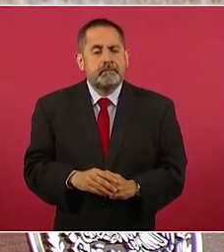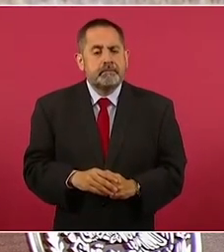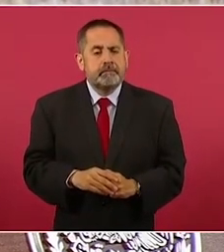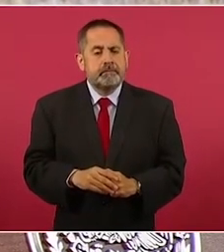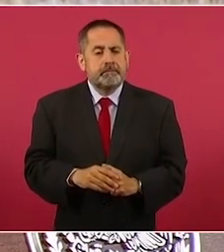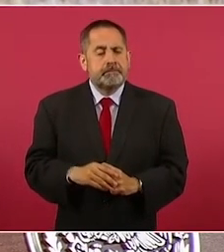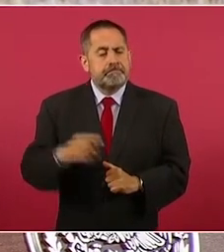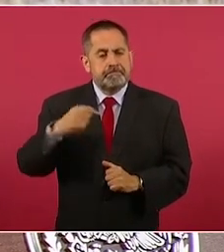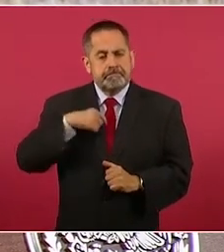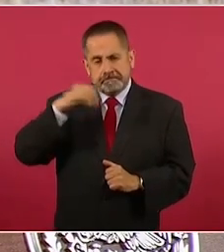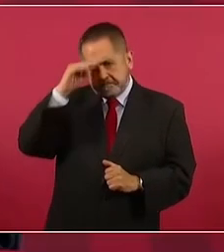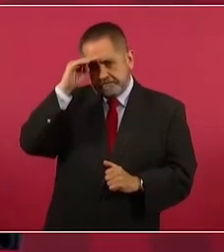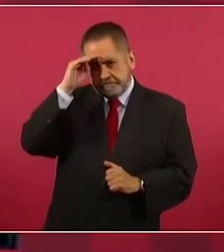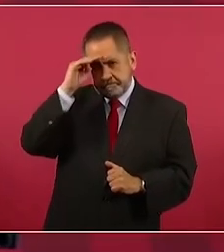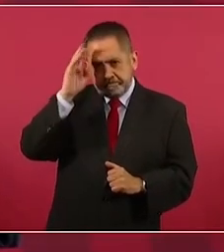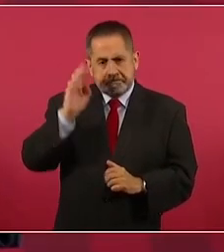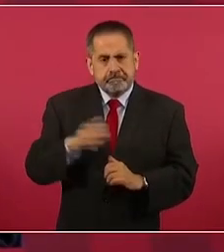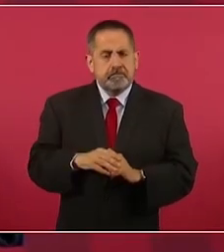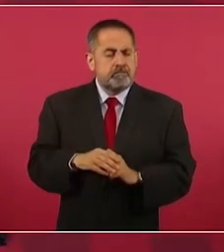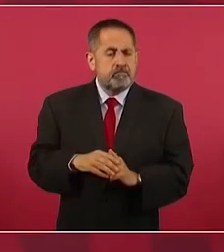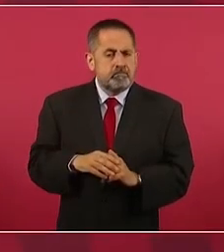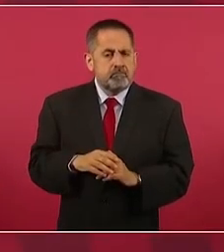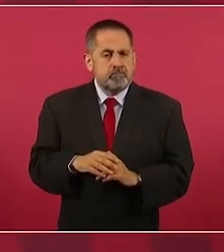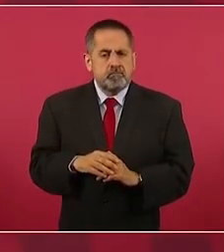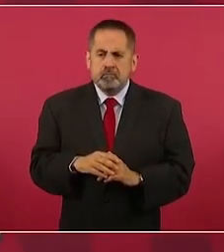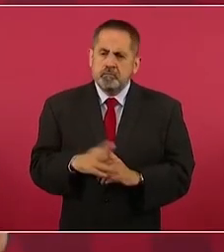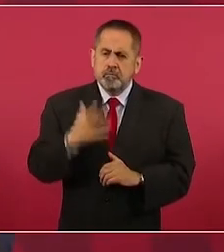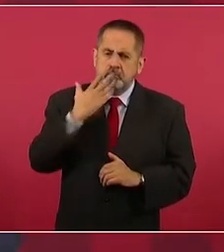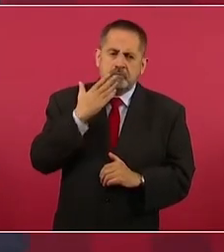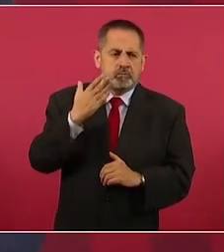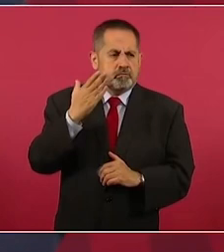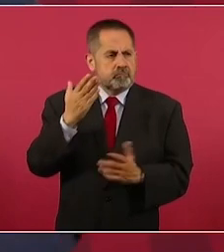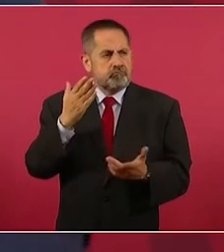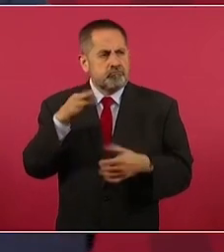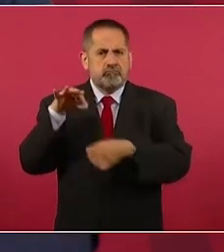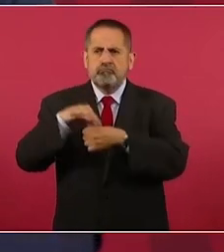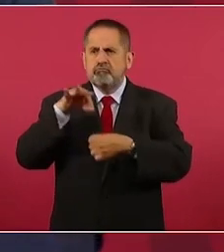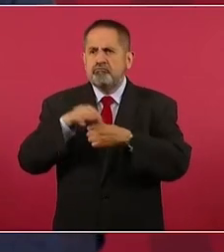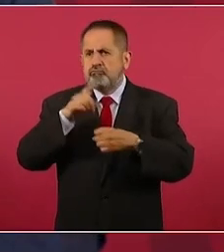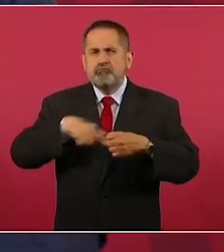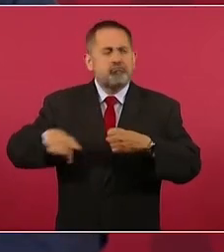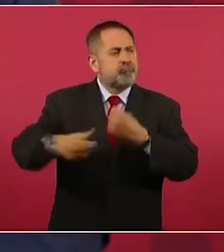fue una buena jornada democrática